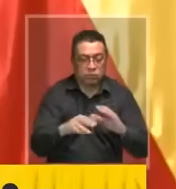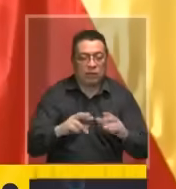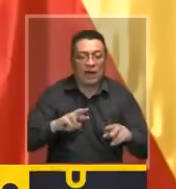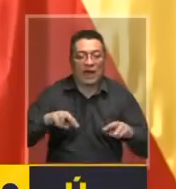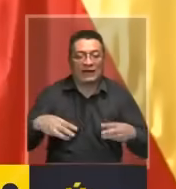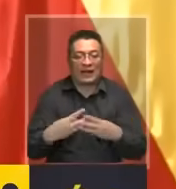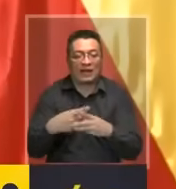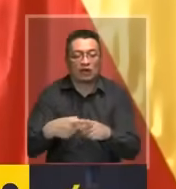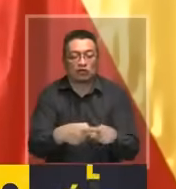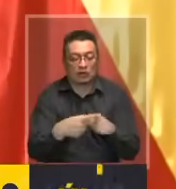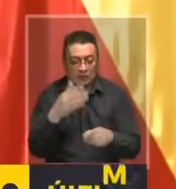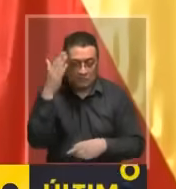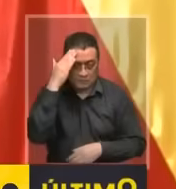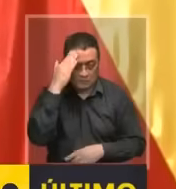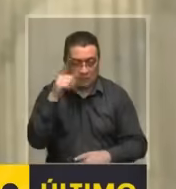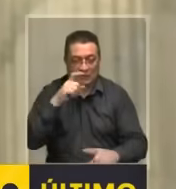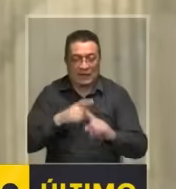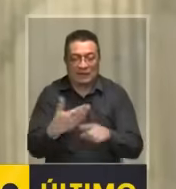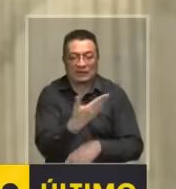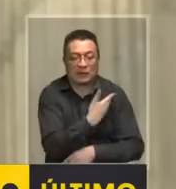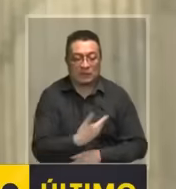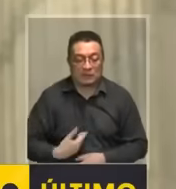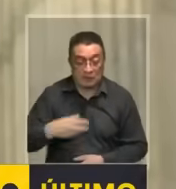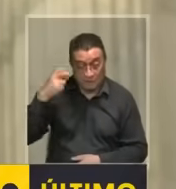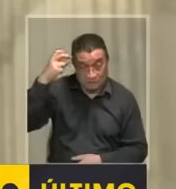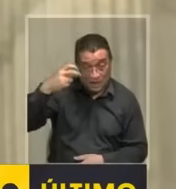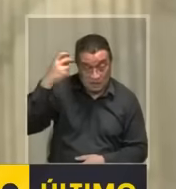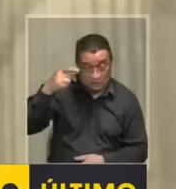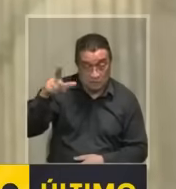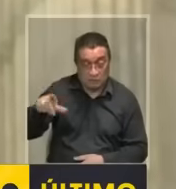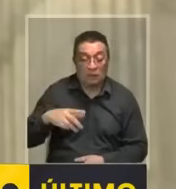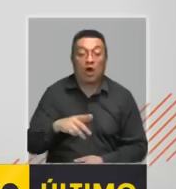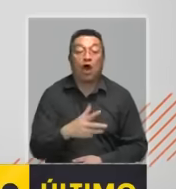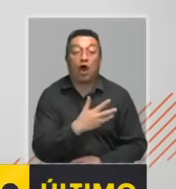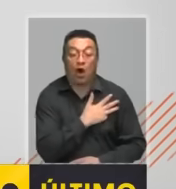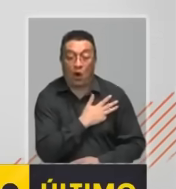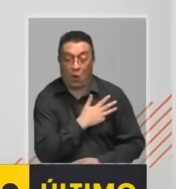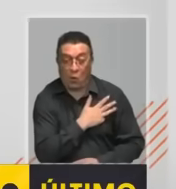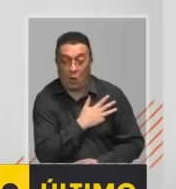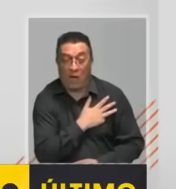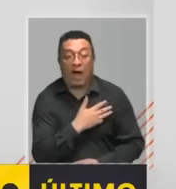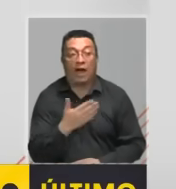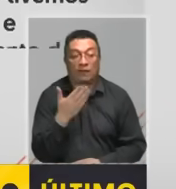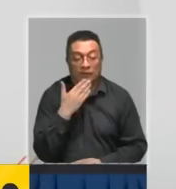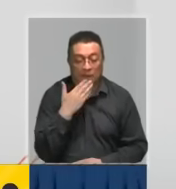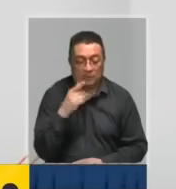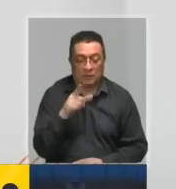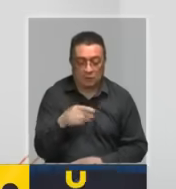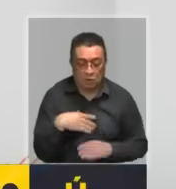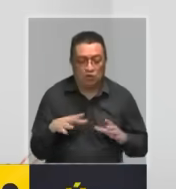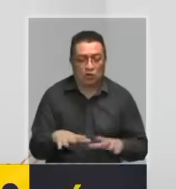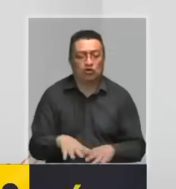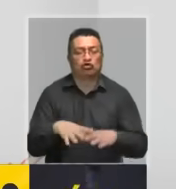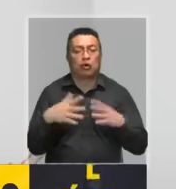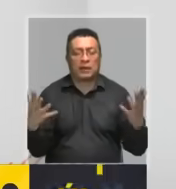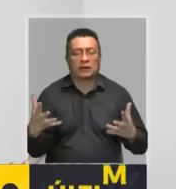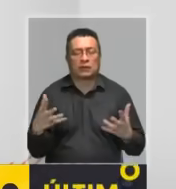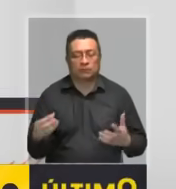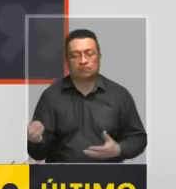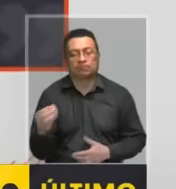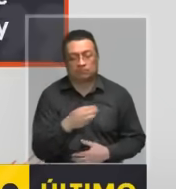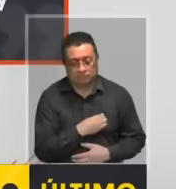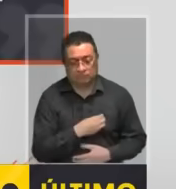a la memoria del expresidente. Desde Brasil, Luis Ignacio Lula da Silva comentó estar sorprendido y